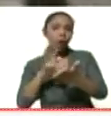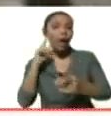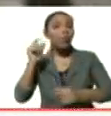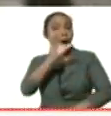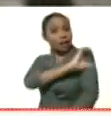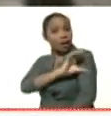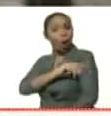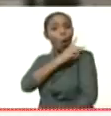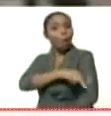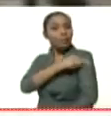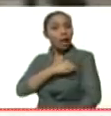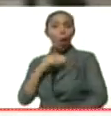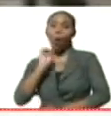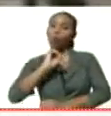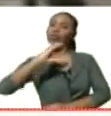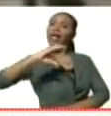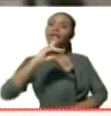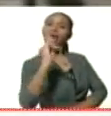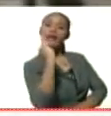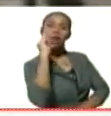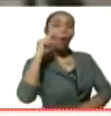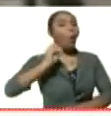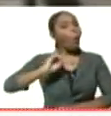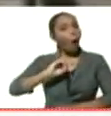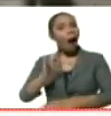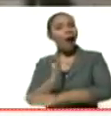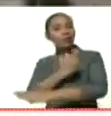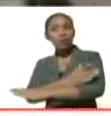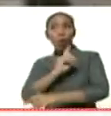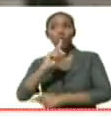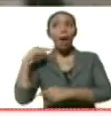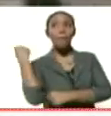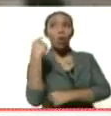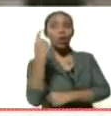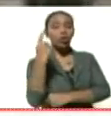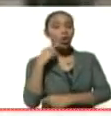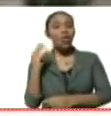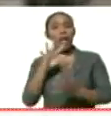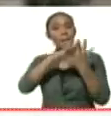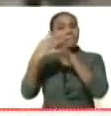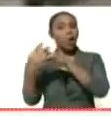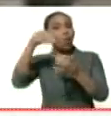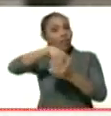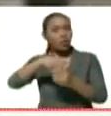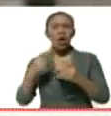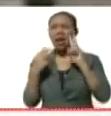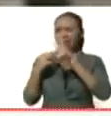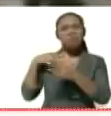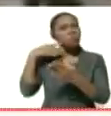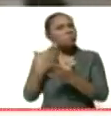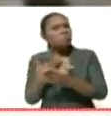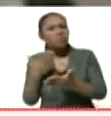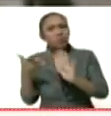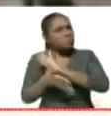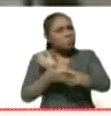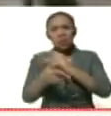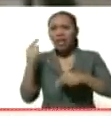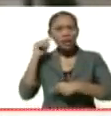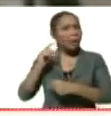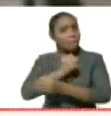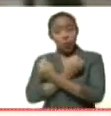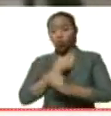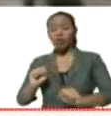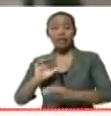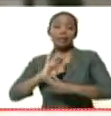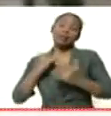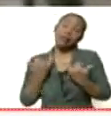o un hospital o un CDI o ante un ambulatorio de barrio adentro. Habrá que ver qué razón tuvo. Es imposible ya porque